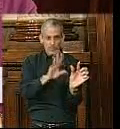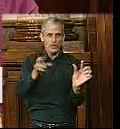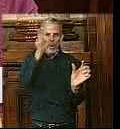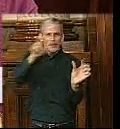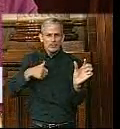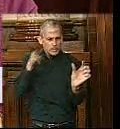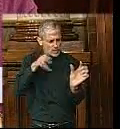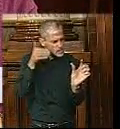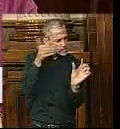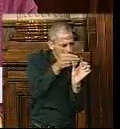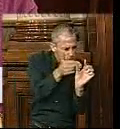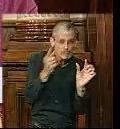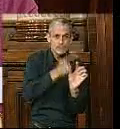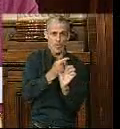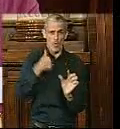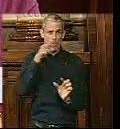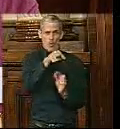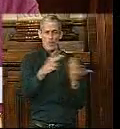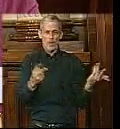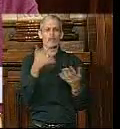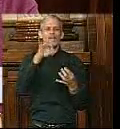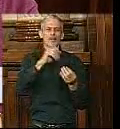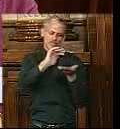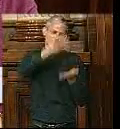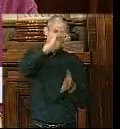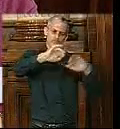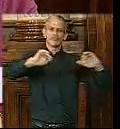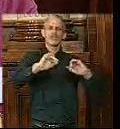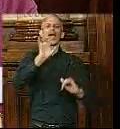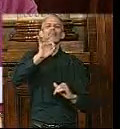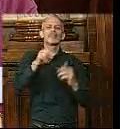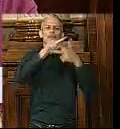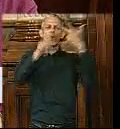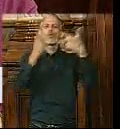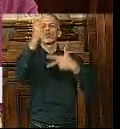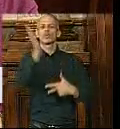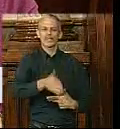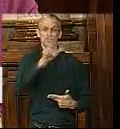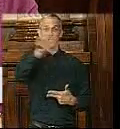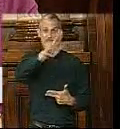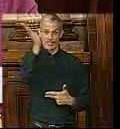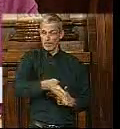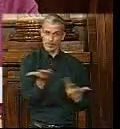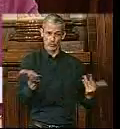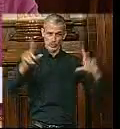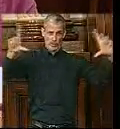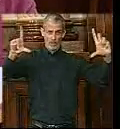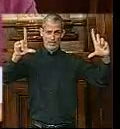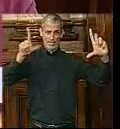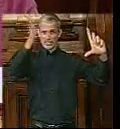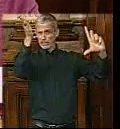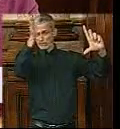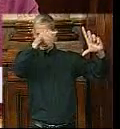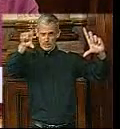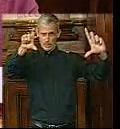ver la lengua de señas en un recuadro. Tendría que ser por lo menos 1/3 de la pantalla. 1/3 de la pantalla es